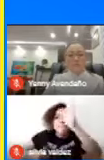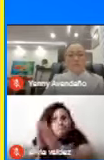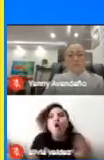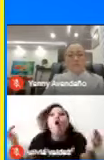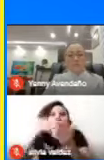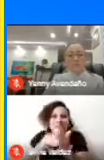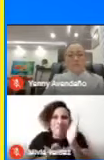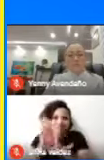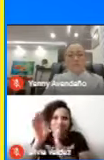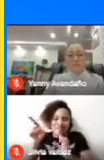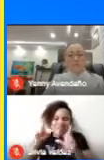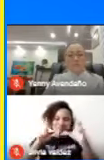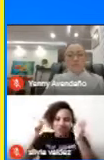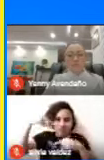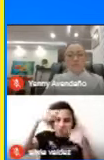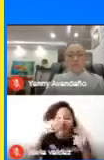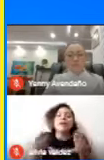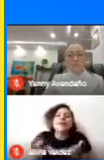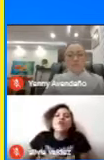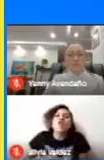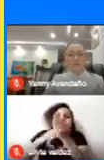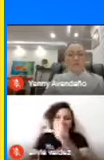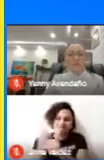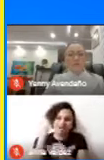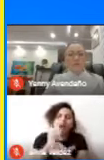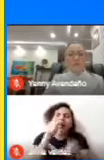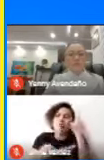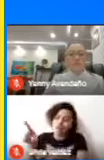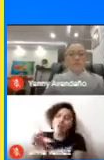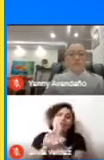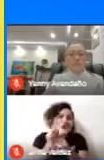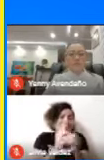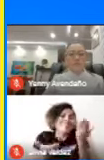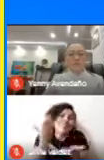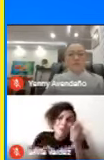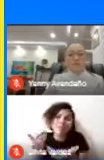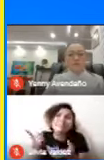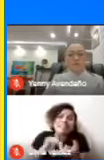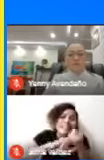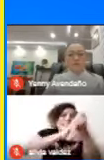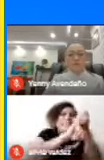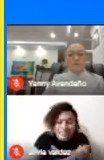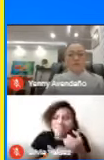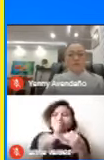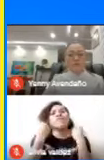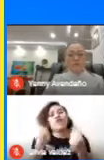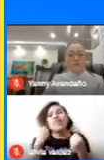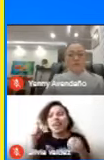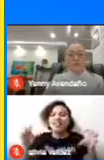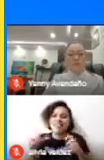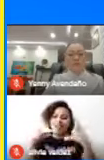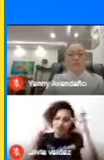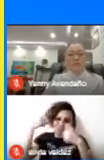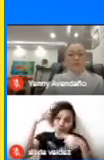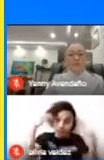y recuperar el empleo de aquellas localidades que dependen fuertemente de la actividad del